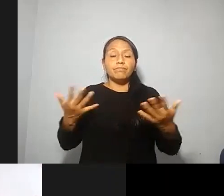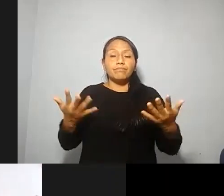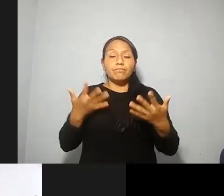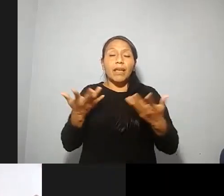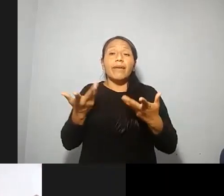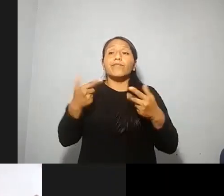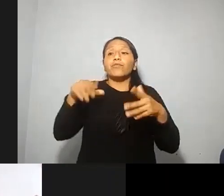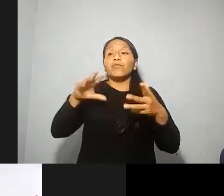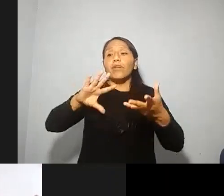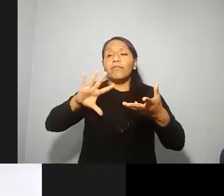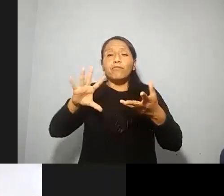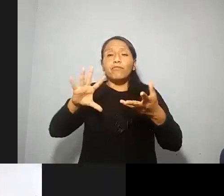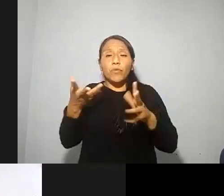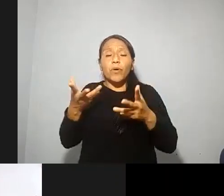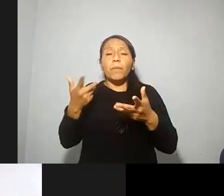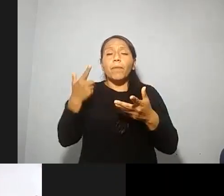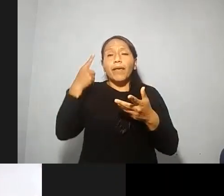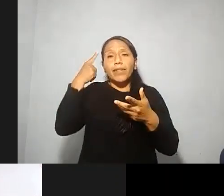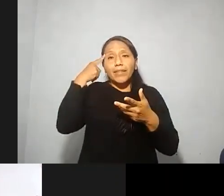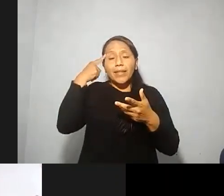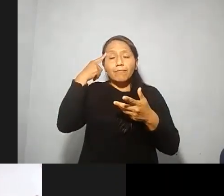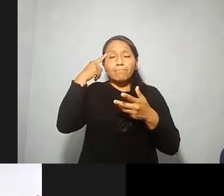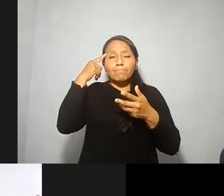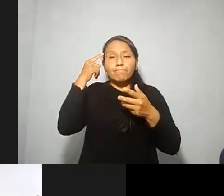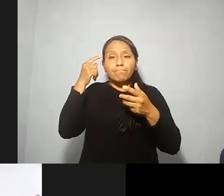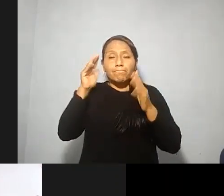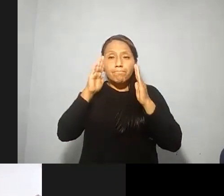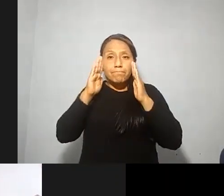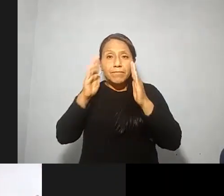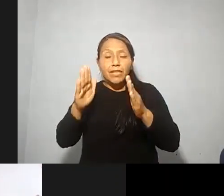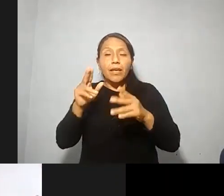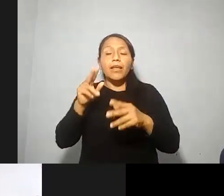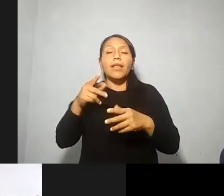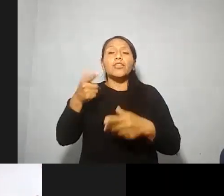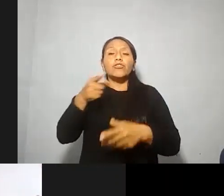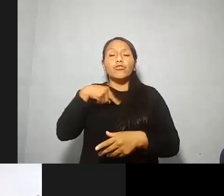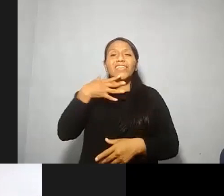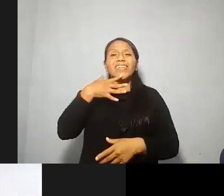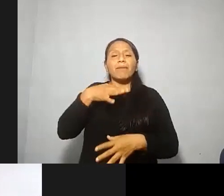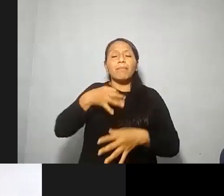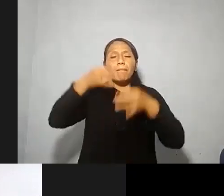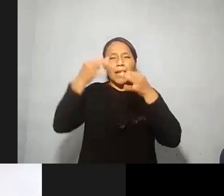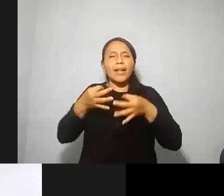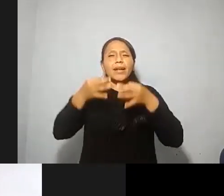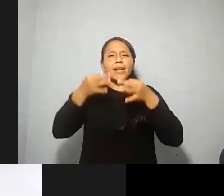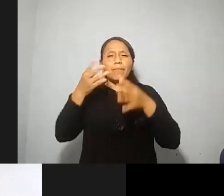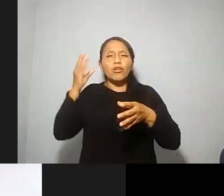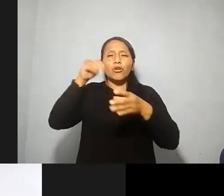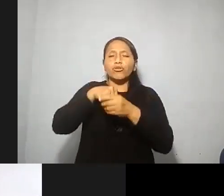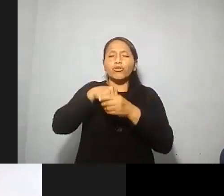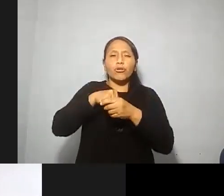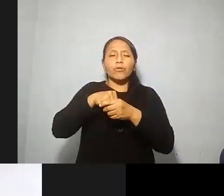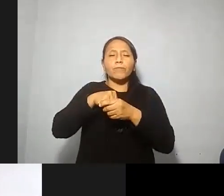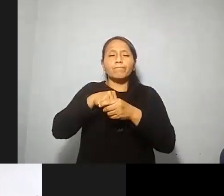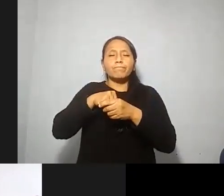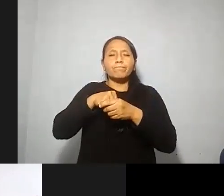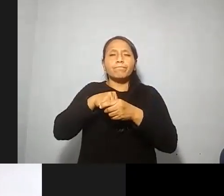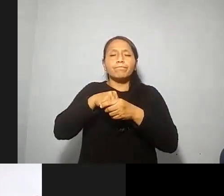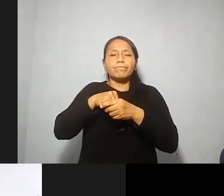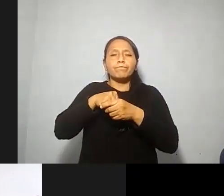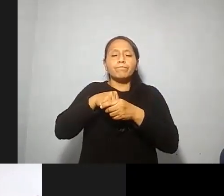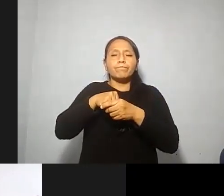apreciación, bajo esta percepción, entendemos que para que haya una inclusión, pues no tendría que haber